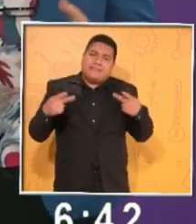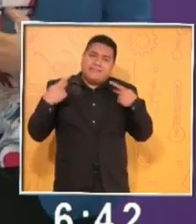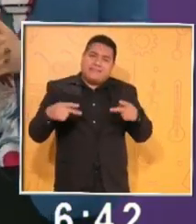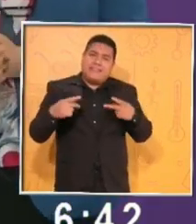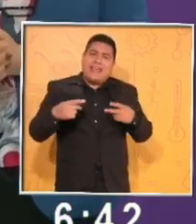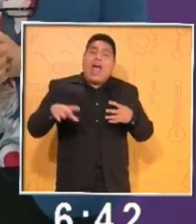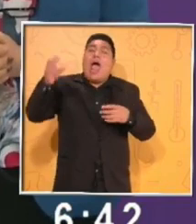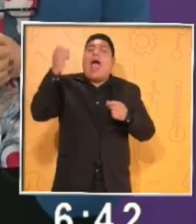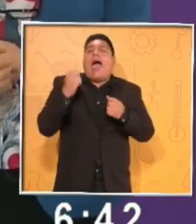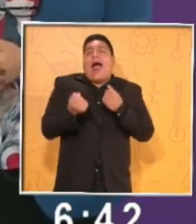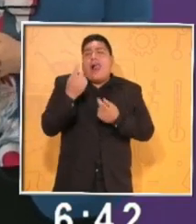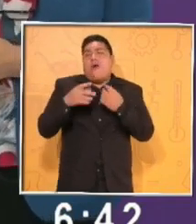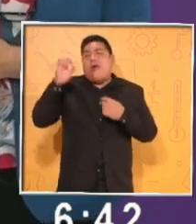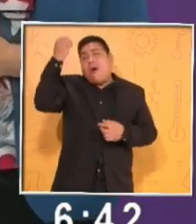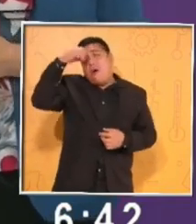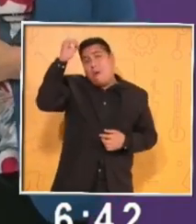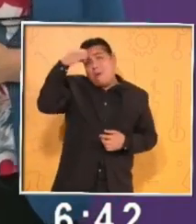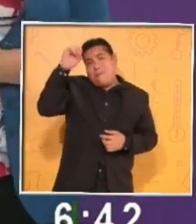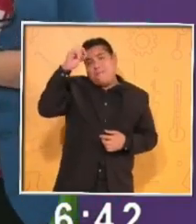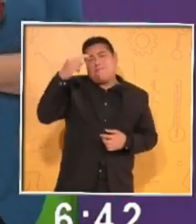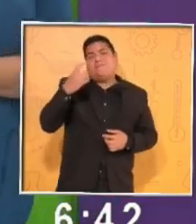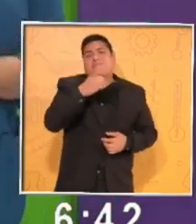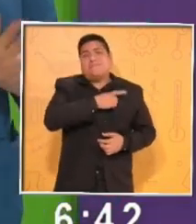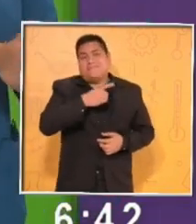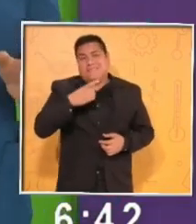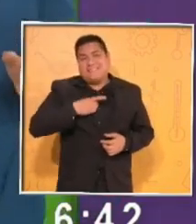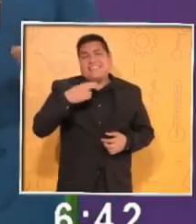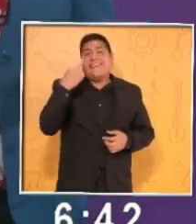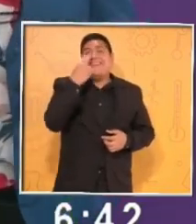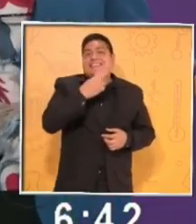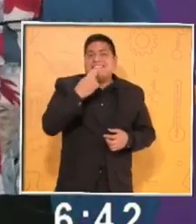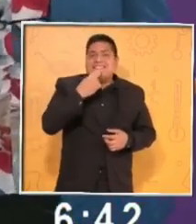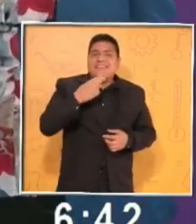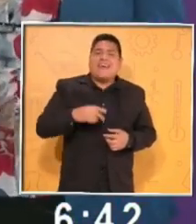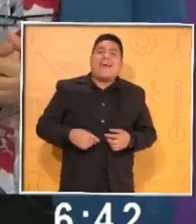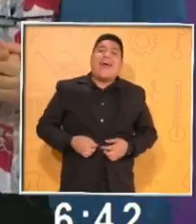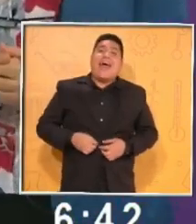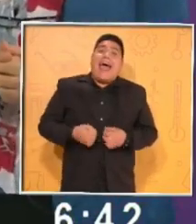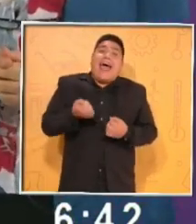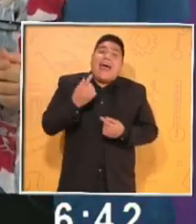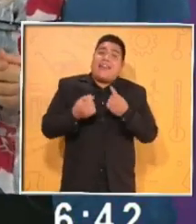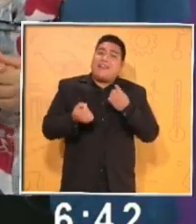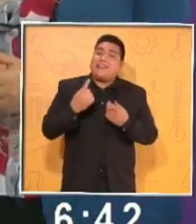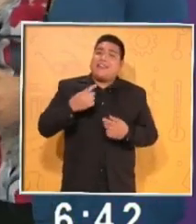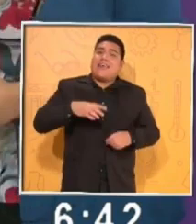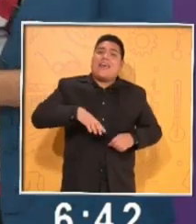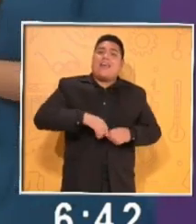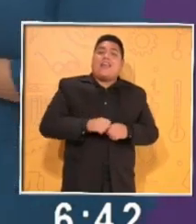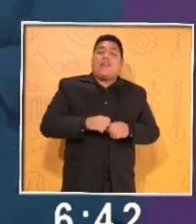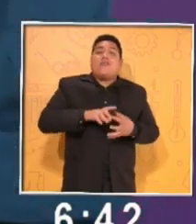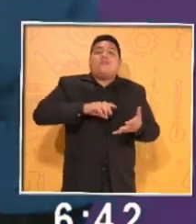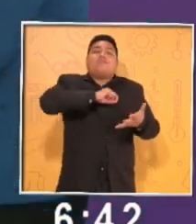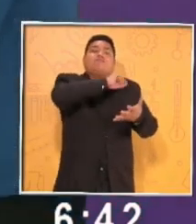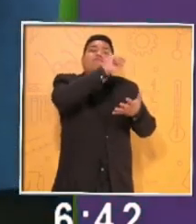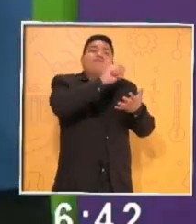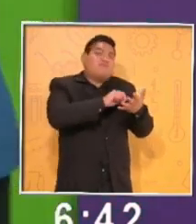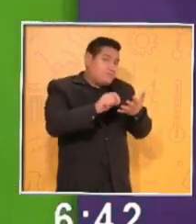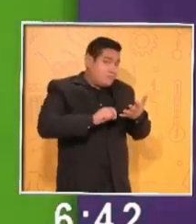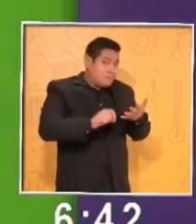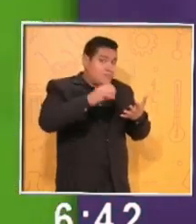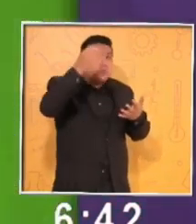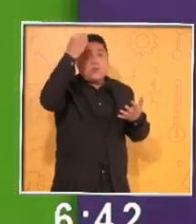algún punto de vista y se deben de utilizar, algunas, no todas, en nuestro artículo de opinión.